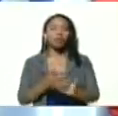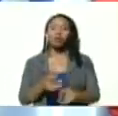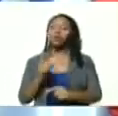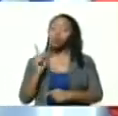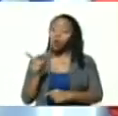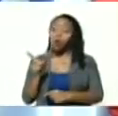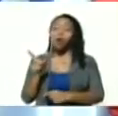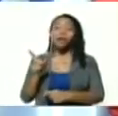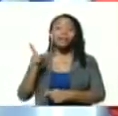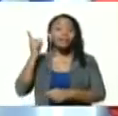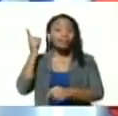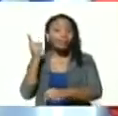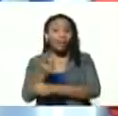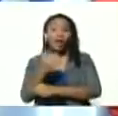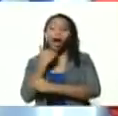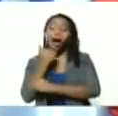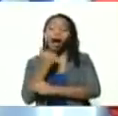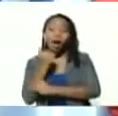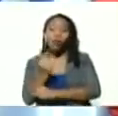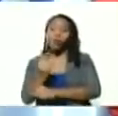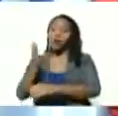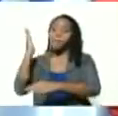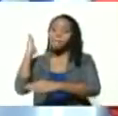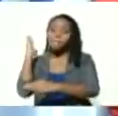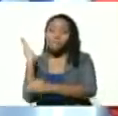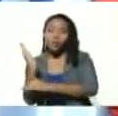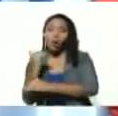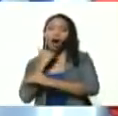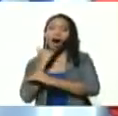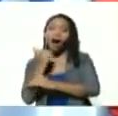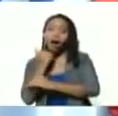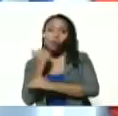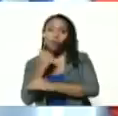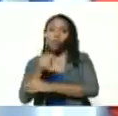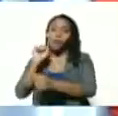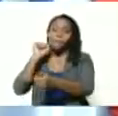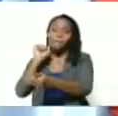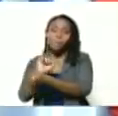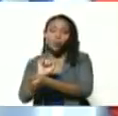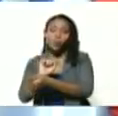merece una pena privativa,